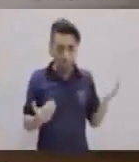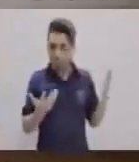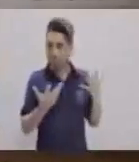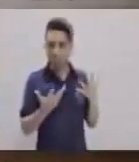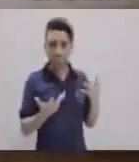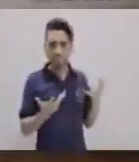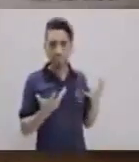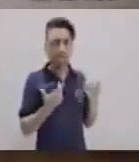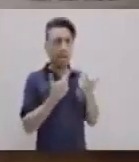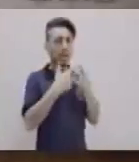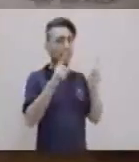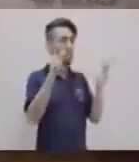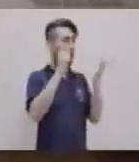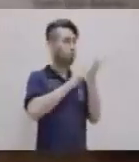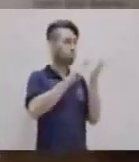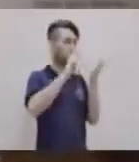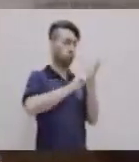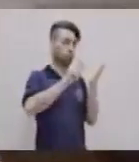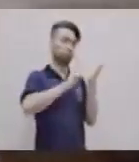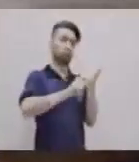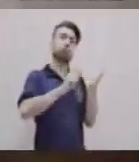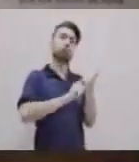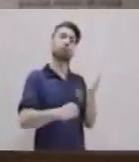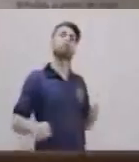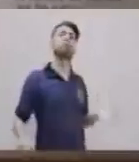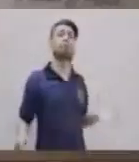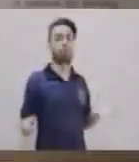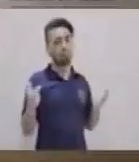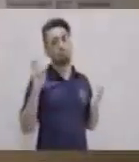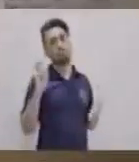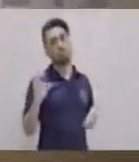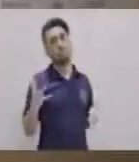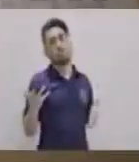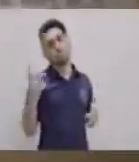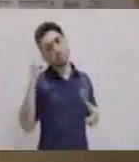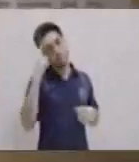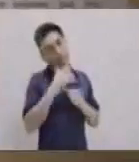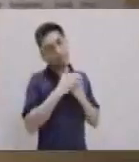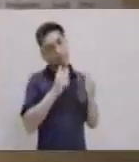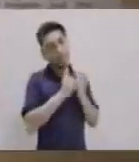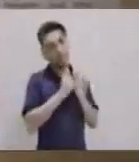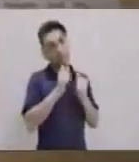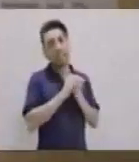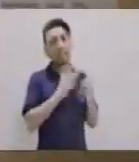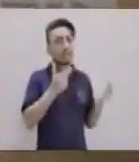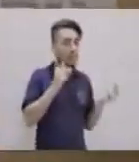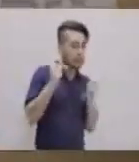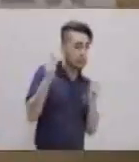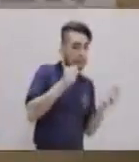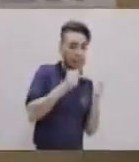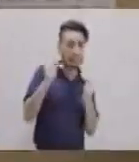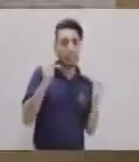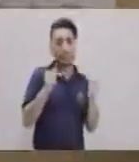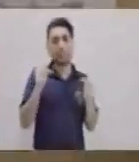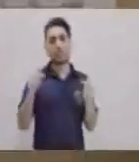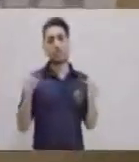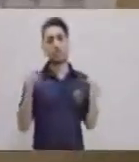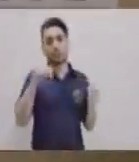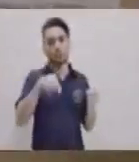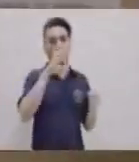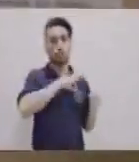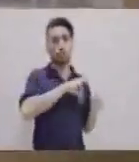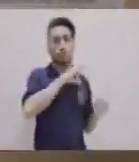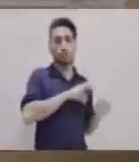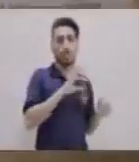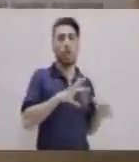medida. Eran libres estos escritores. Claro, estaban preocupados por los conflictos sociales y tratando que